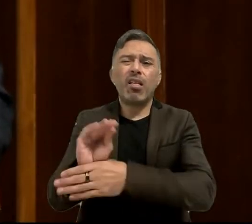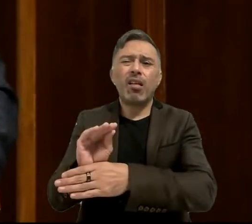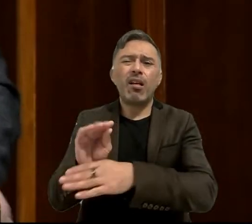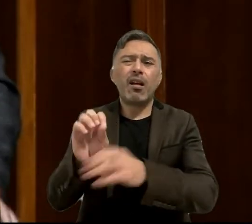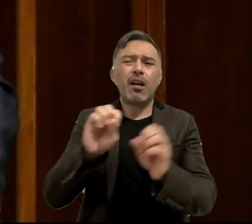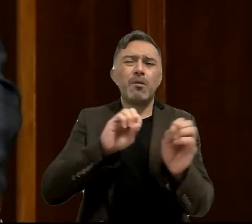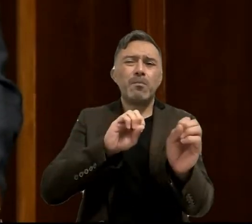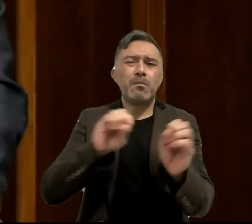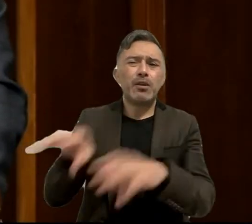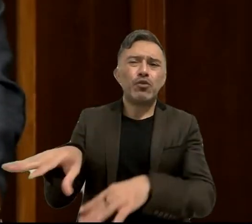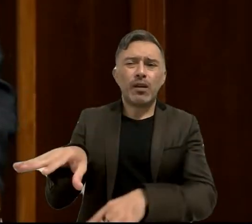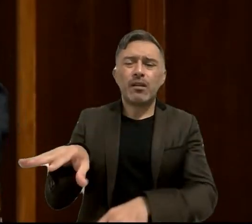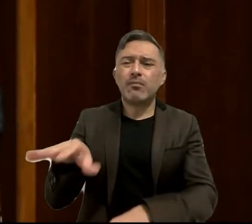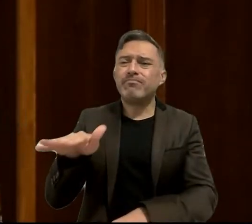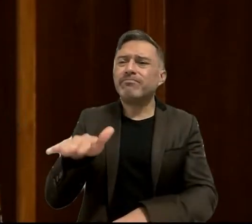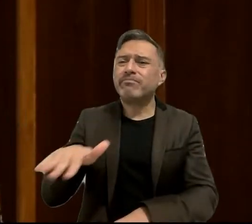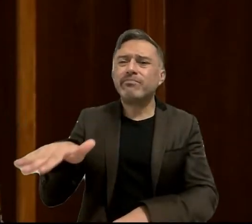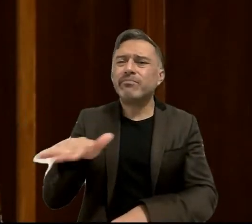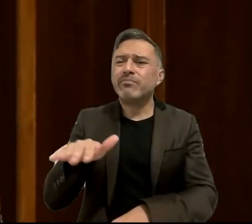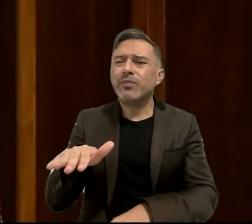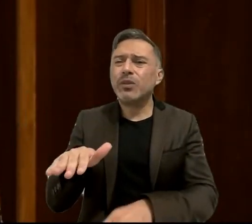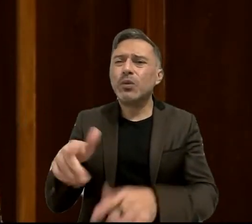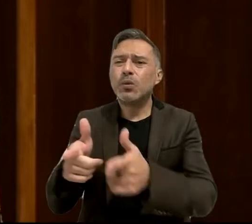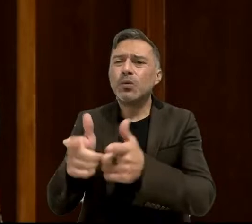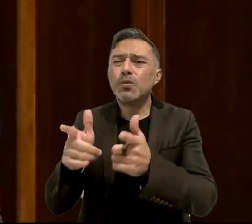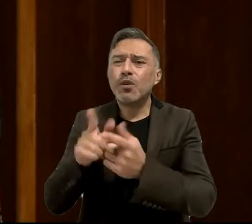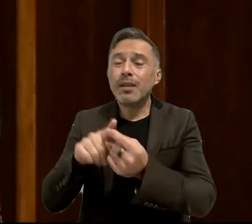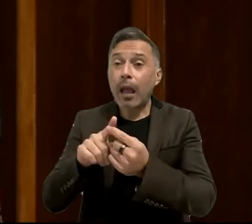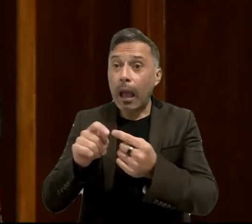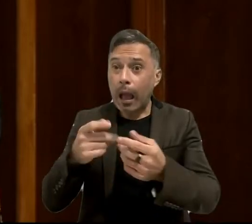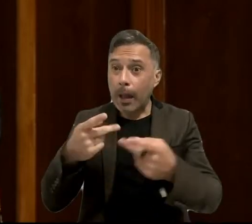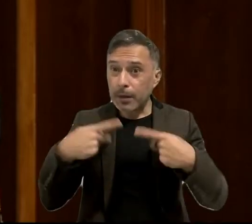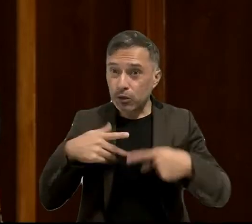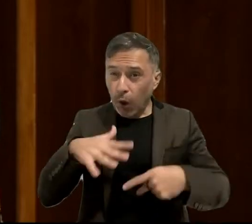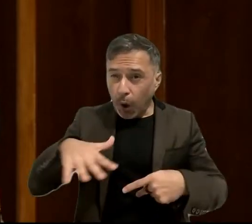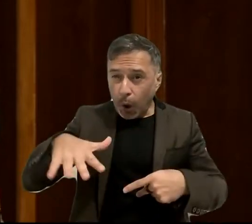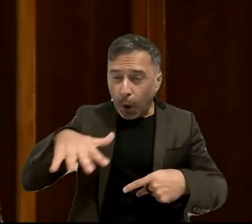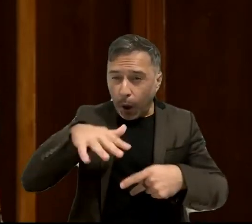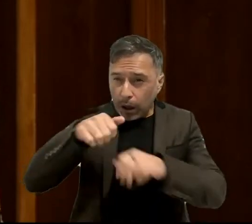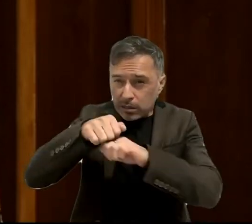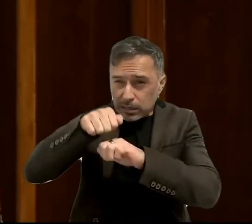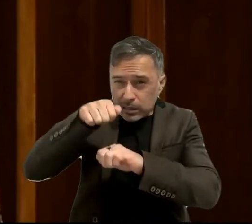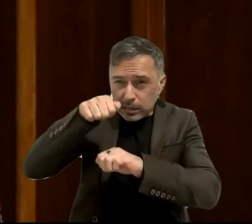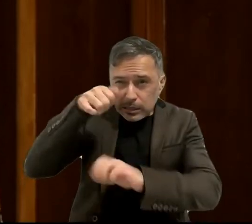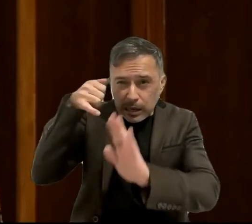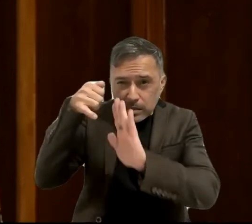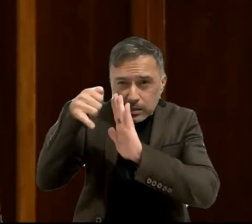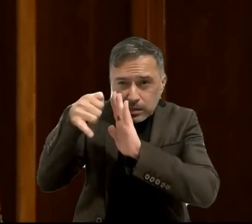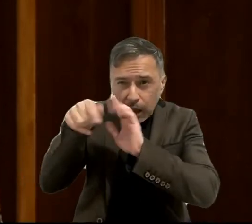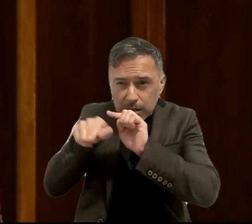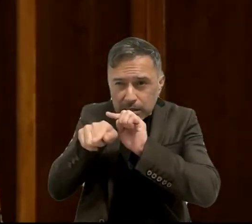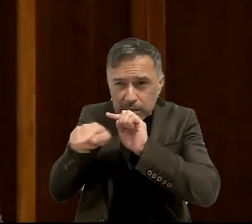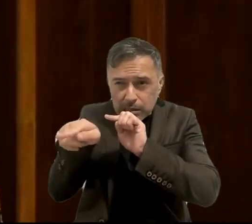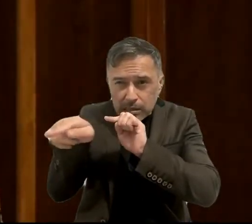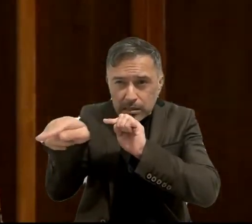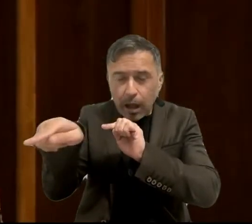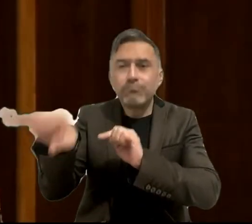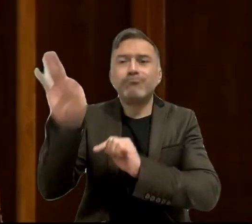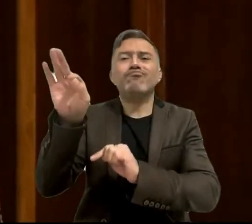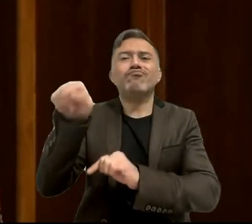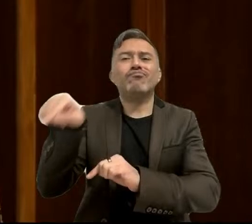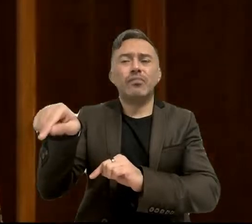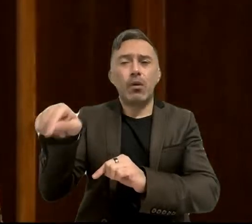Esta clase está en las entrañas de nuestra sociedad. Es la clase más numerosa,